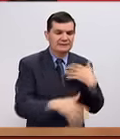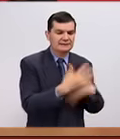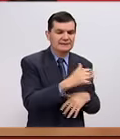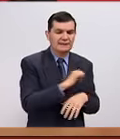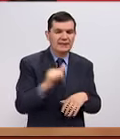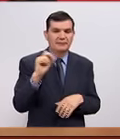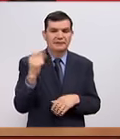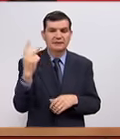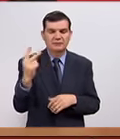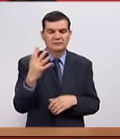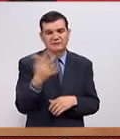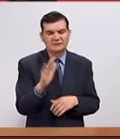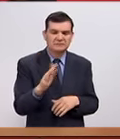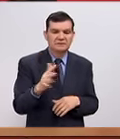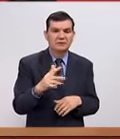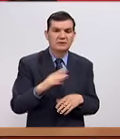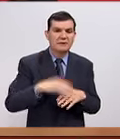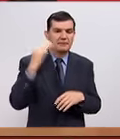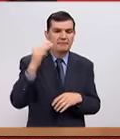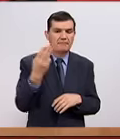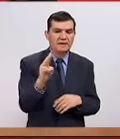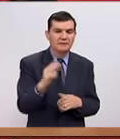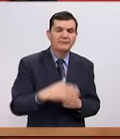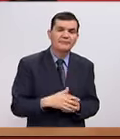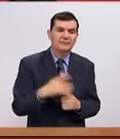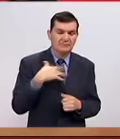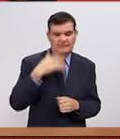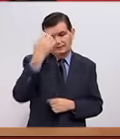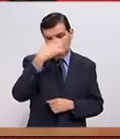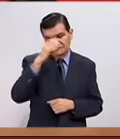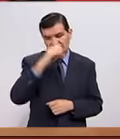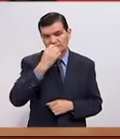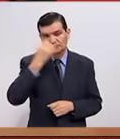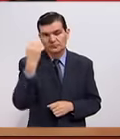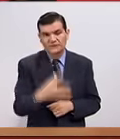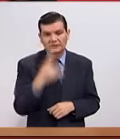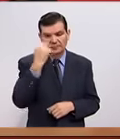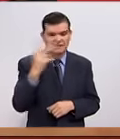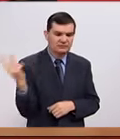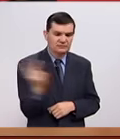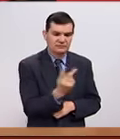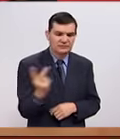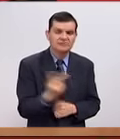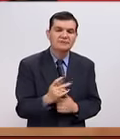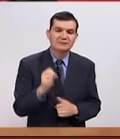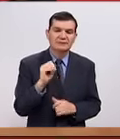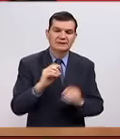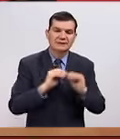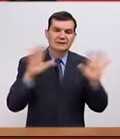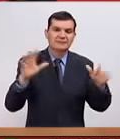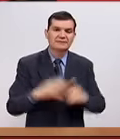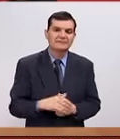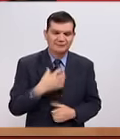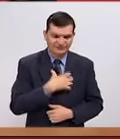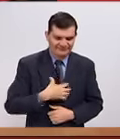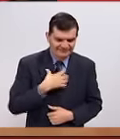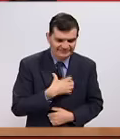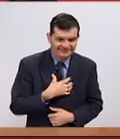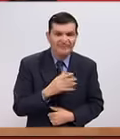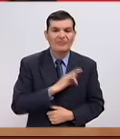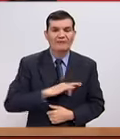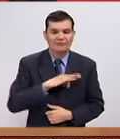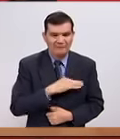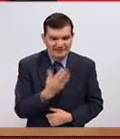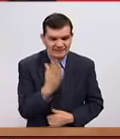22 aproximadamente del mes de mayo pues una gran experiencia sin duda para los dos Claro que sí estamos muy contentos Pues